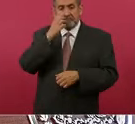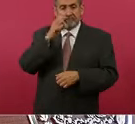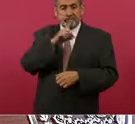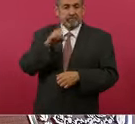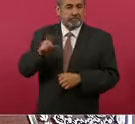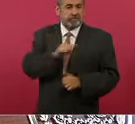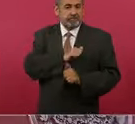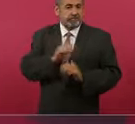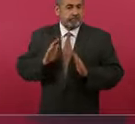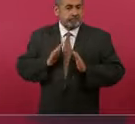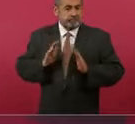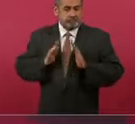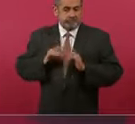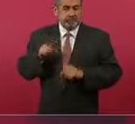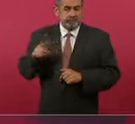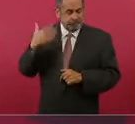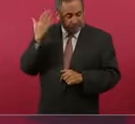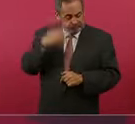Militar,